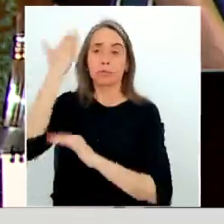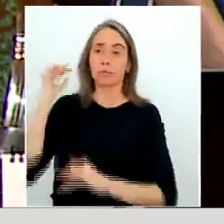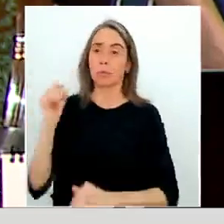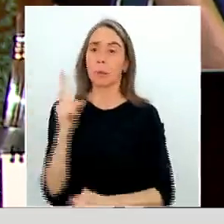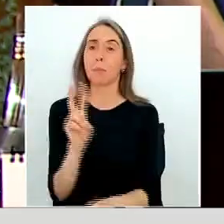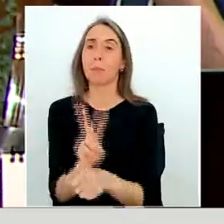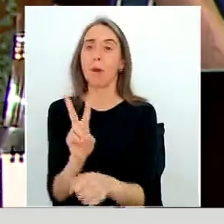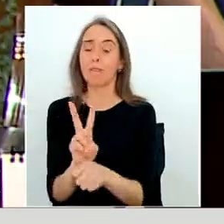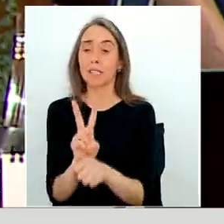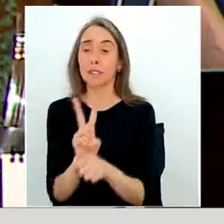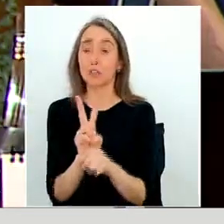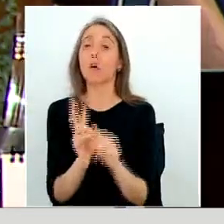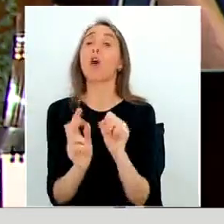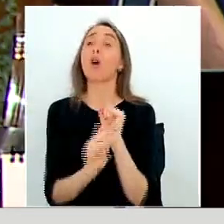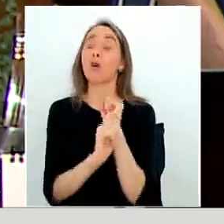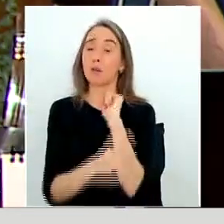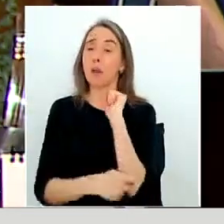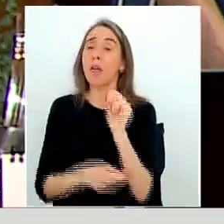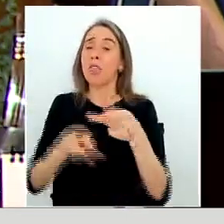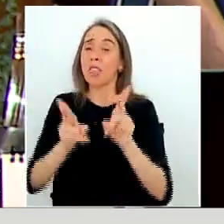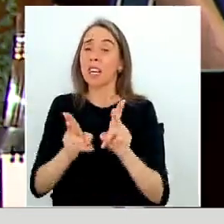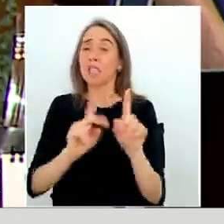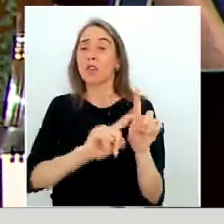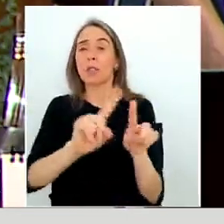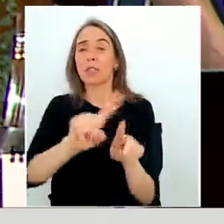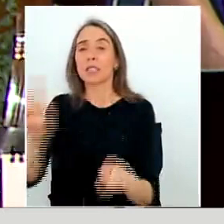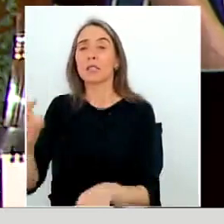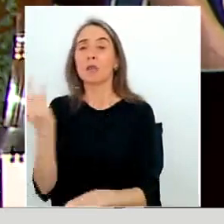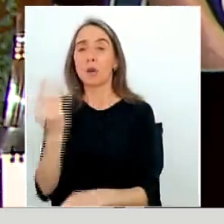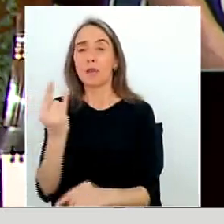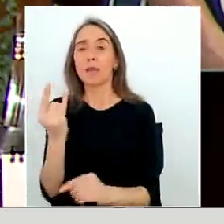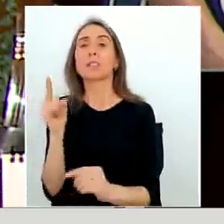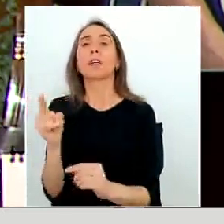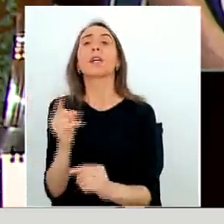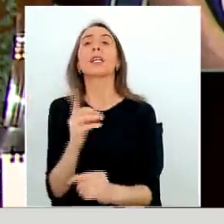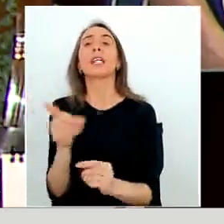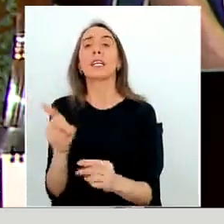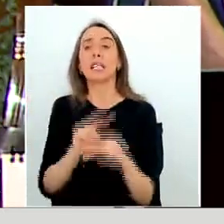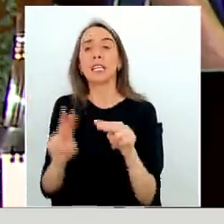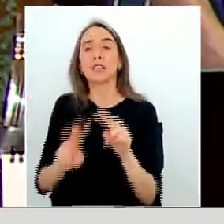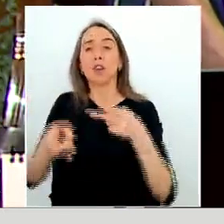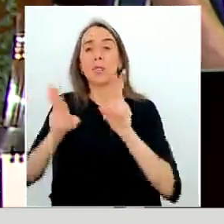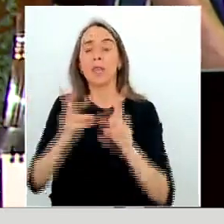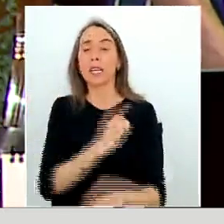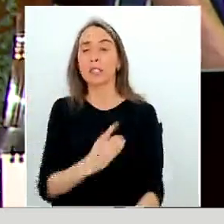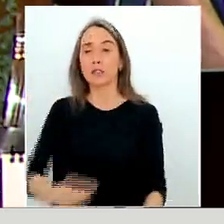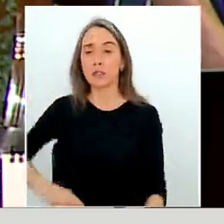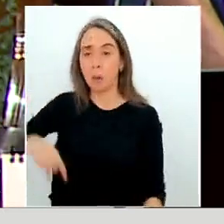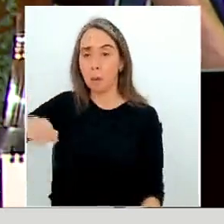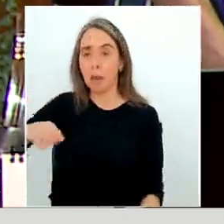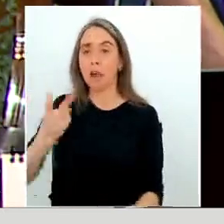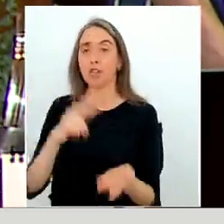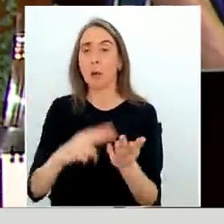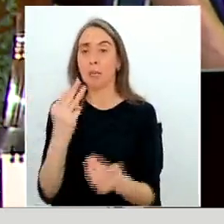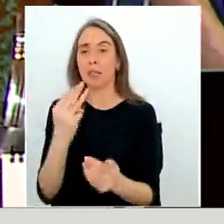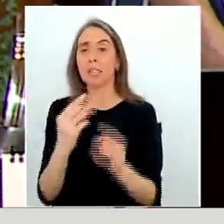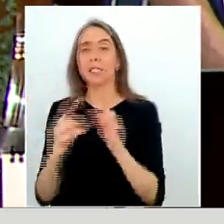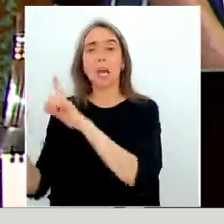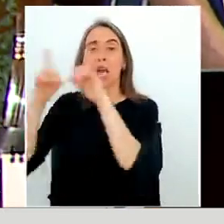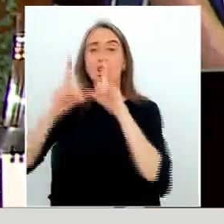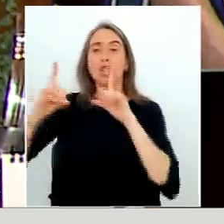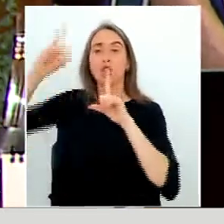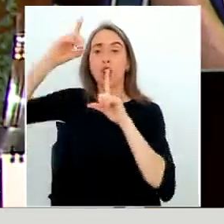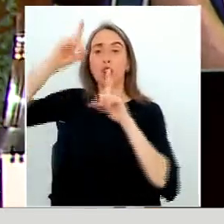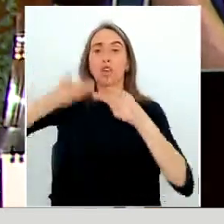en diversas universidades y cultor del derecho parlamentario en 2013 alcanzó el grado de doctor en derecho de la pontificia